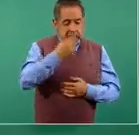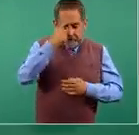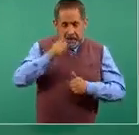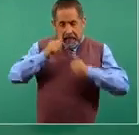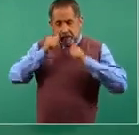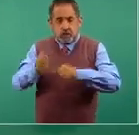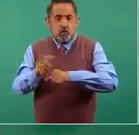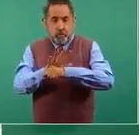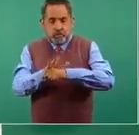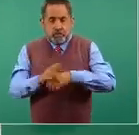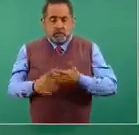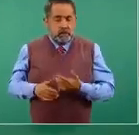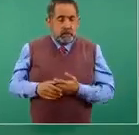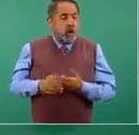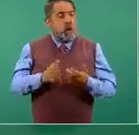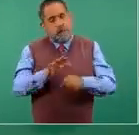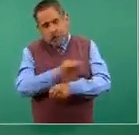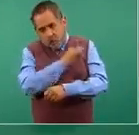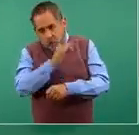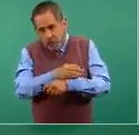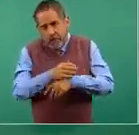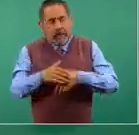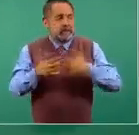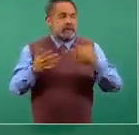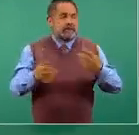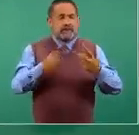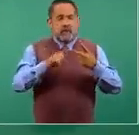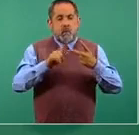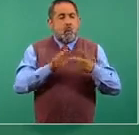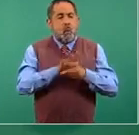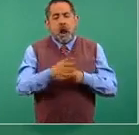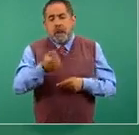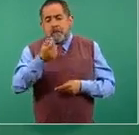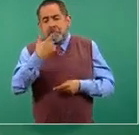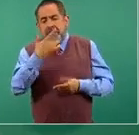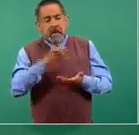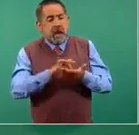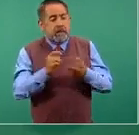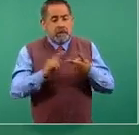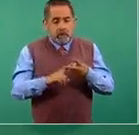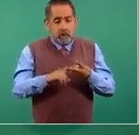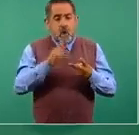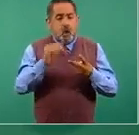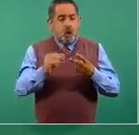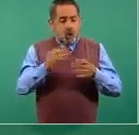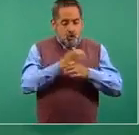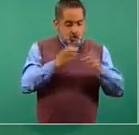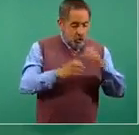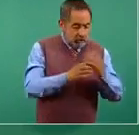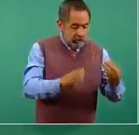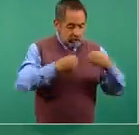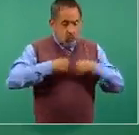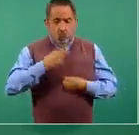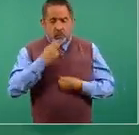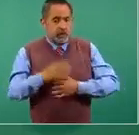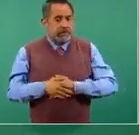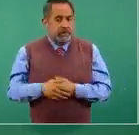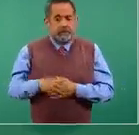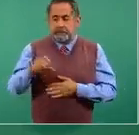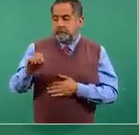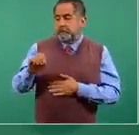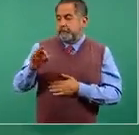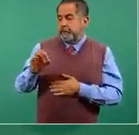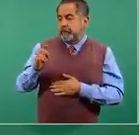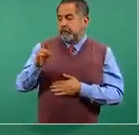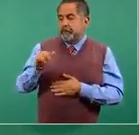COVID, las propias vacunas, los medicamentos, incluso los dispositivos. COFEPRIS tenía un